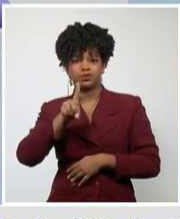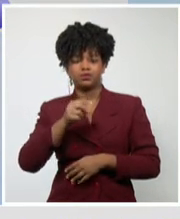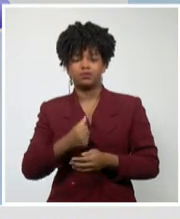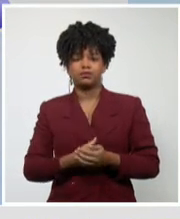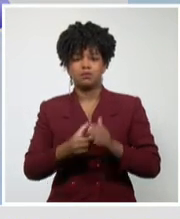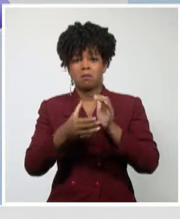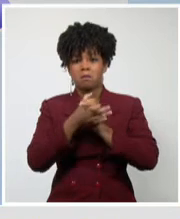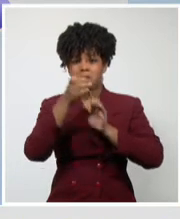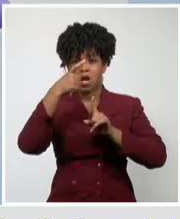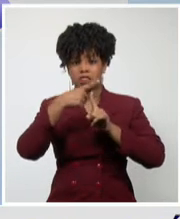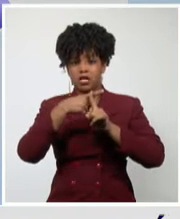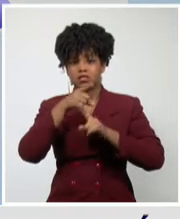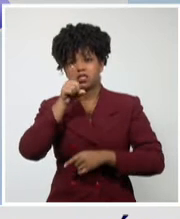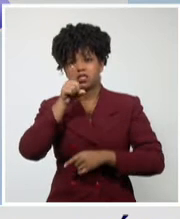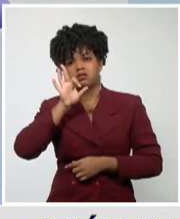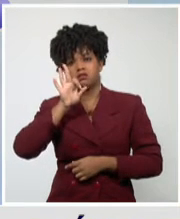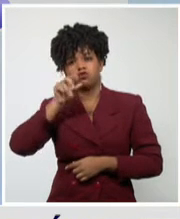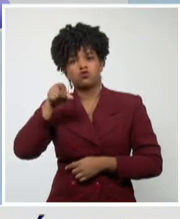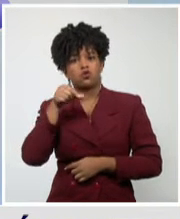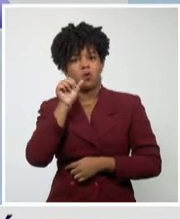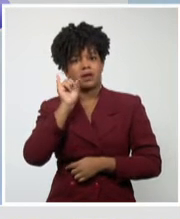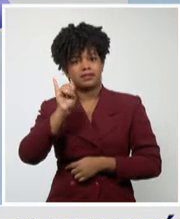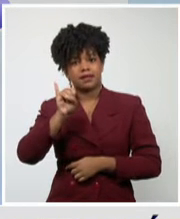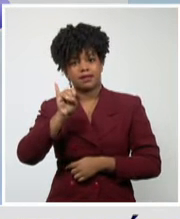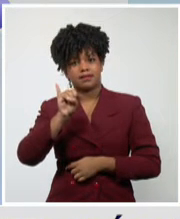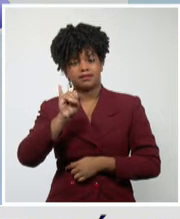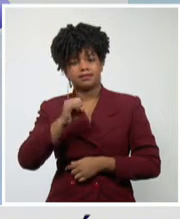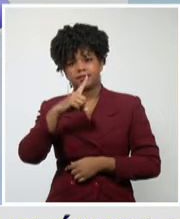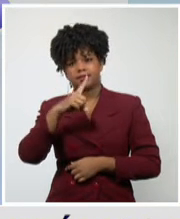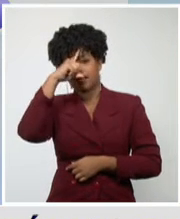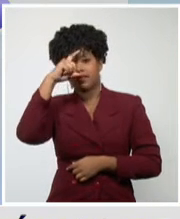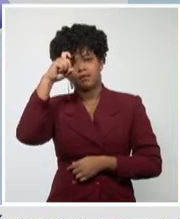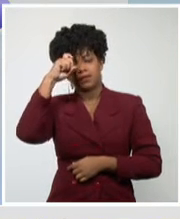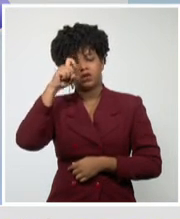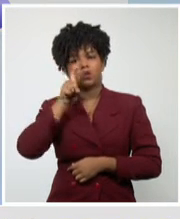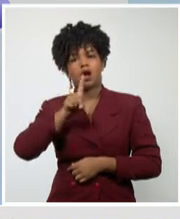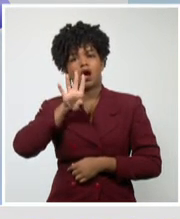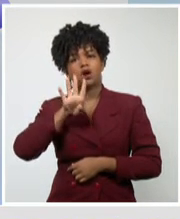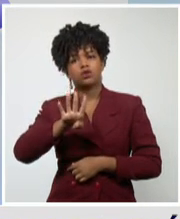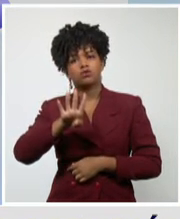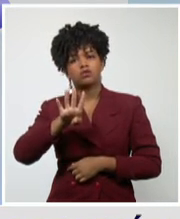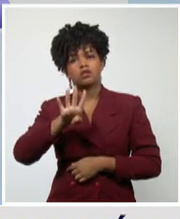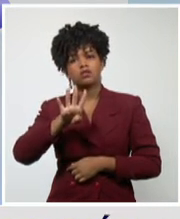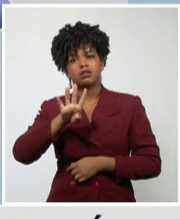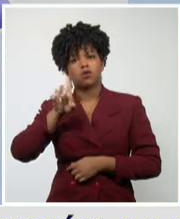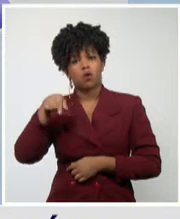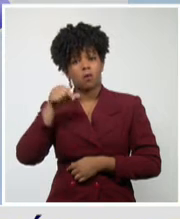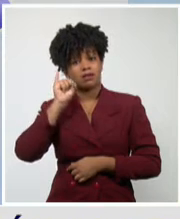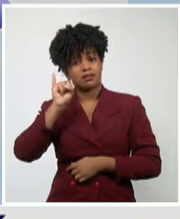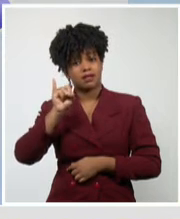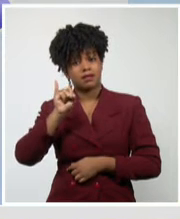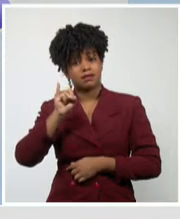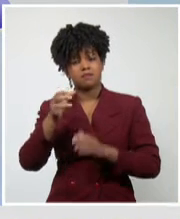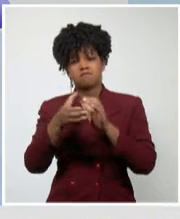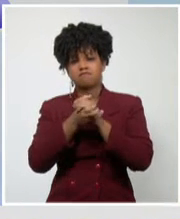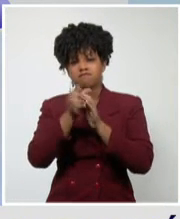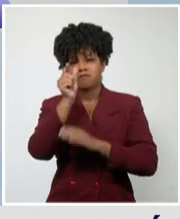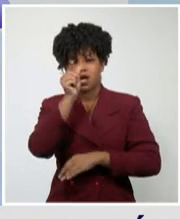con 18,6, Santi Espíritu con 14,6, Mayabeque